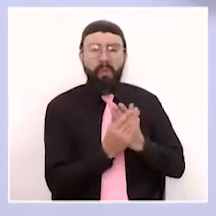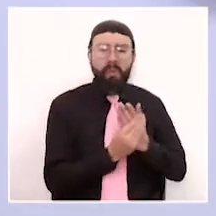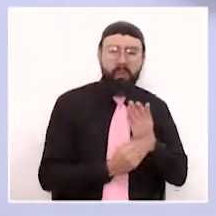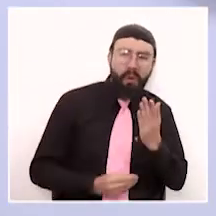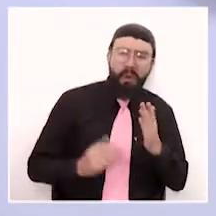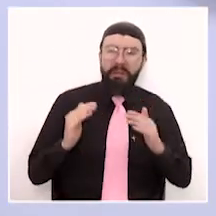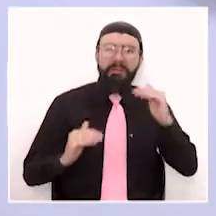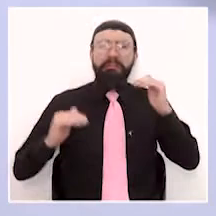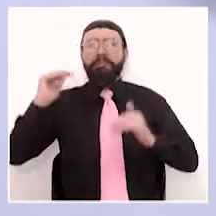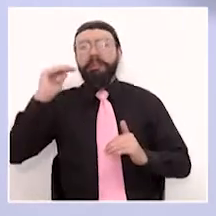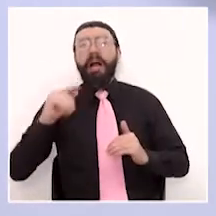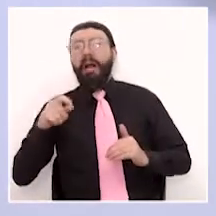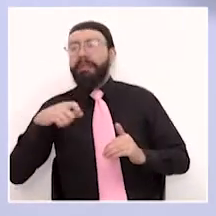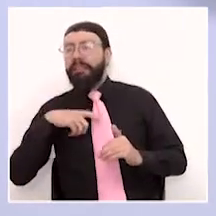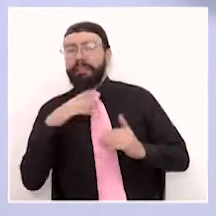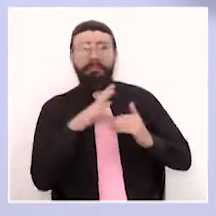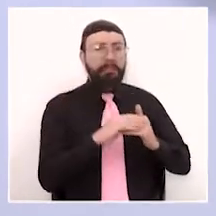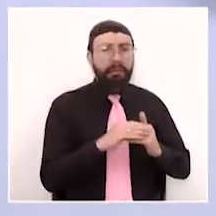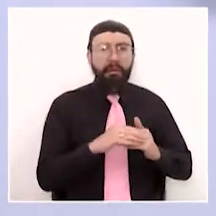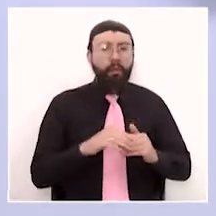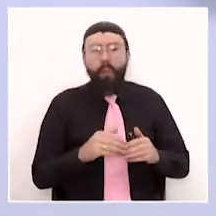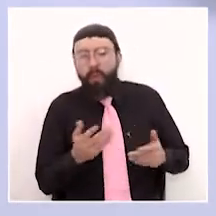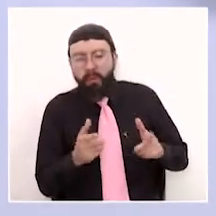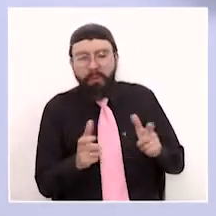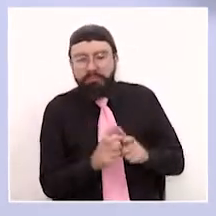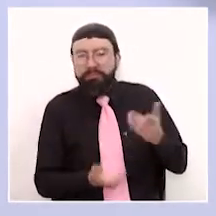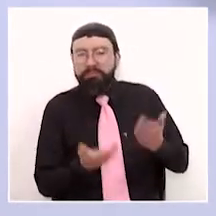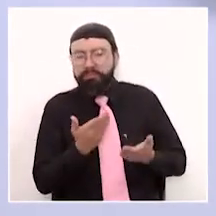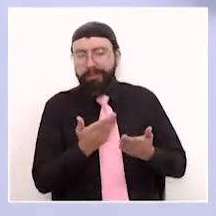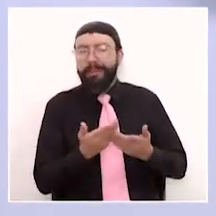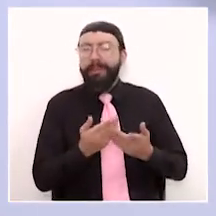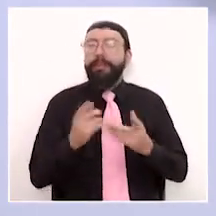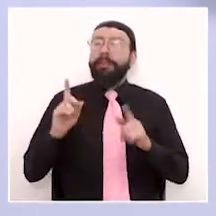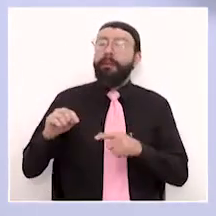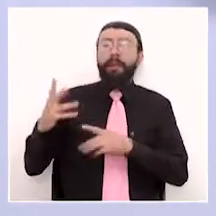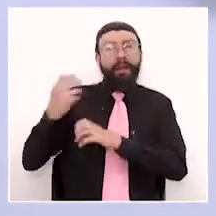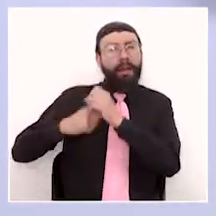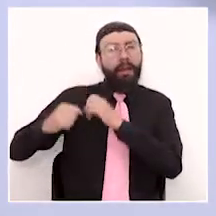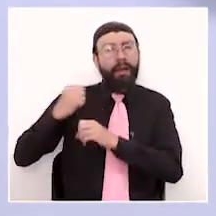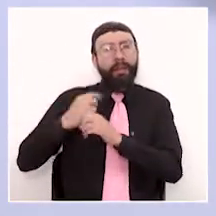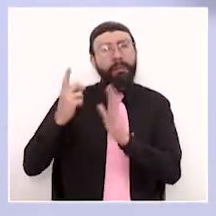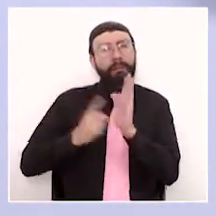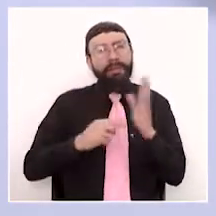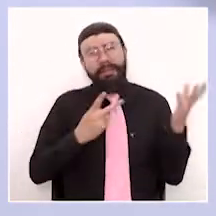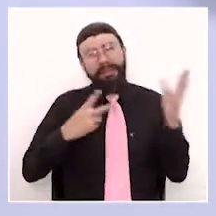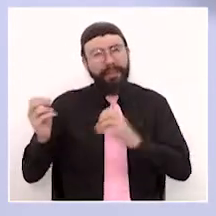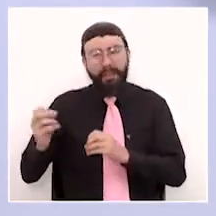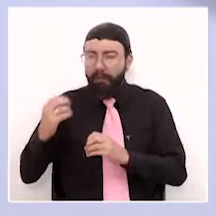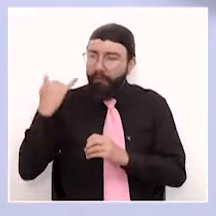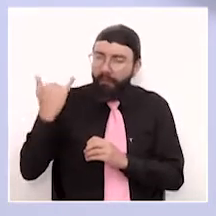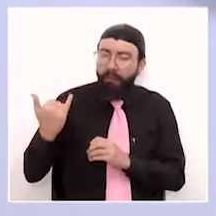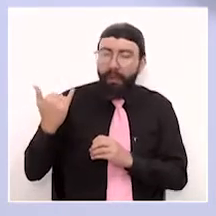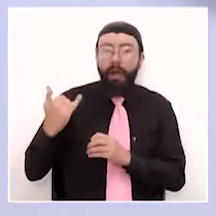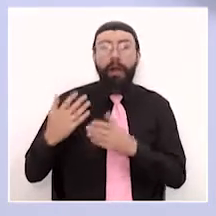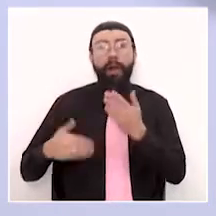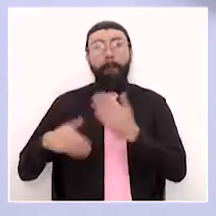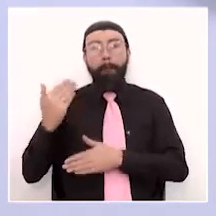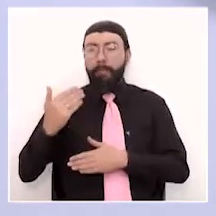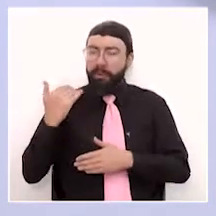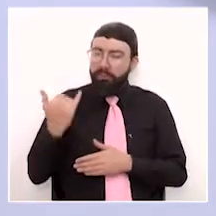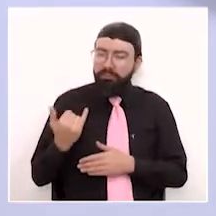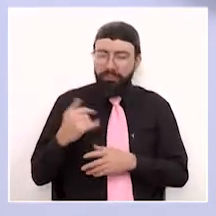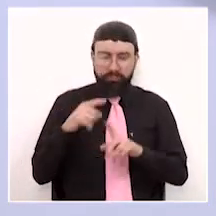que pasó fue que ya más o menos en el siglo XVIII, pues ya empezaron a surgir levaduras